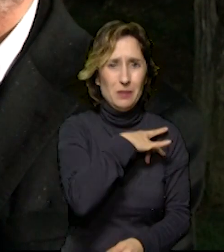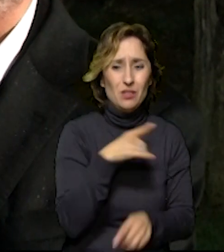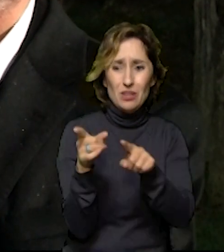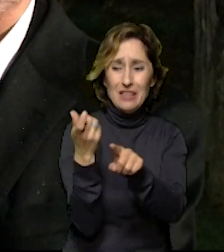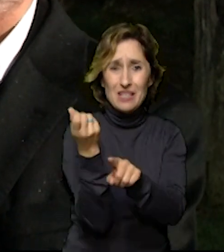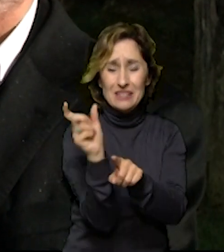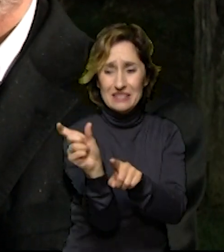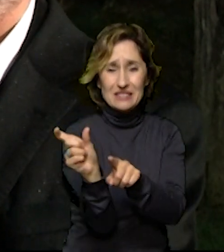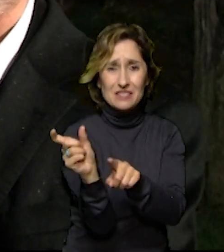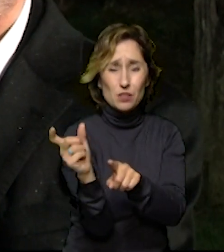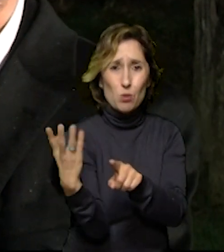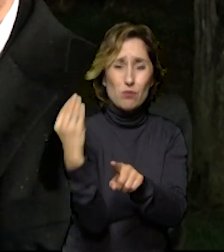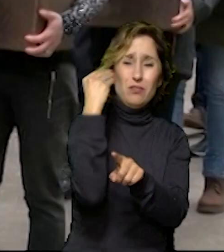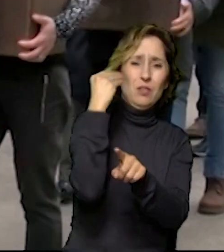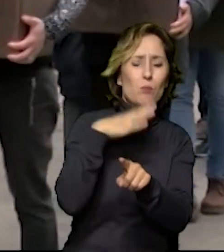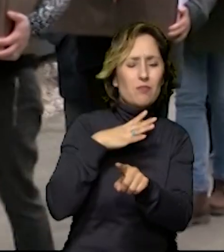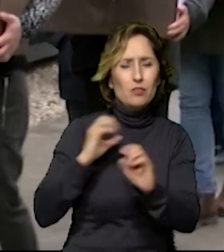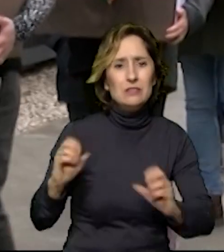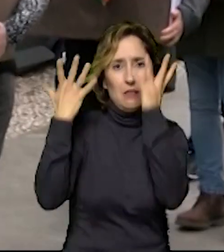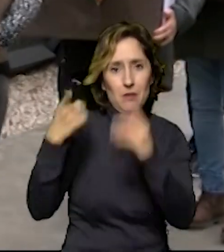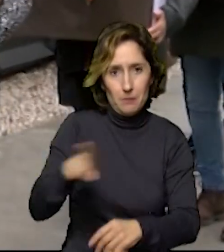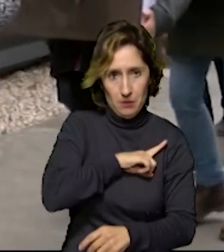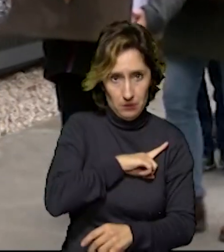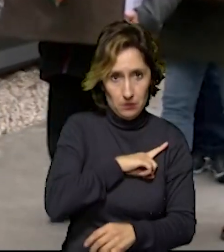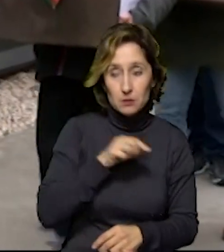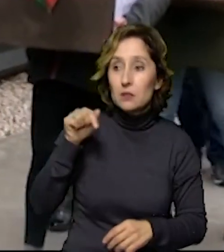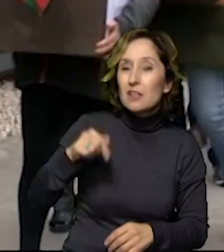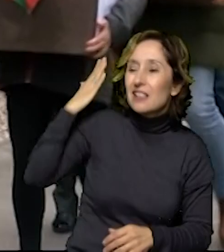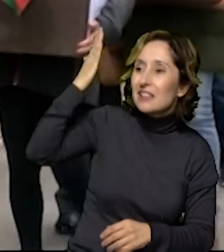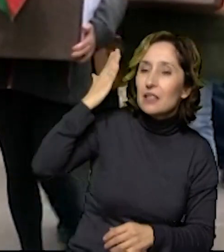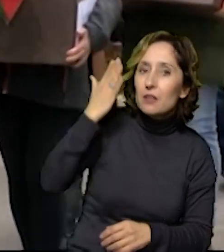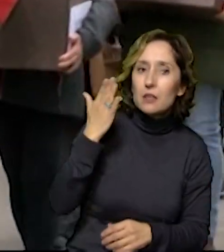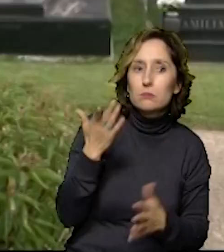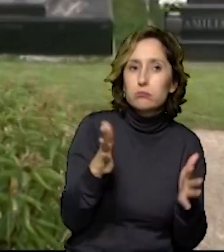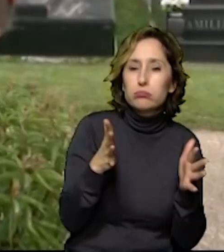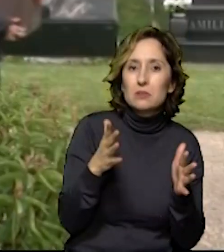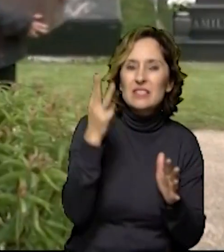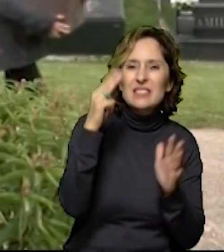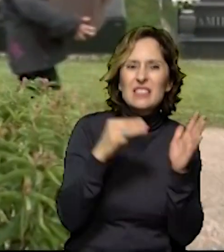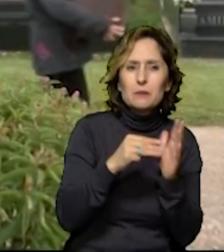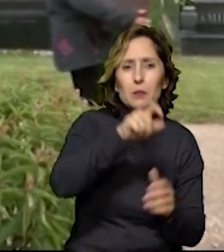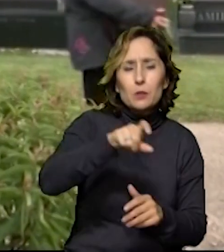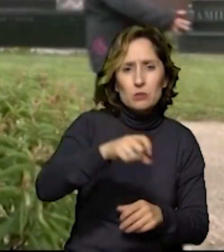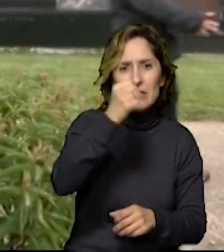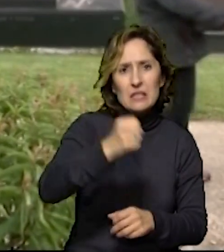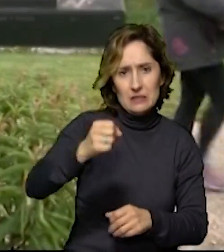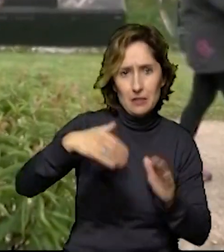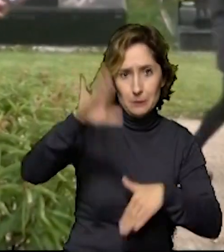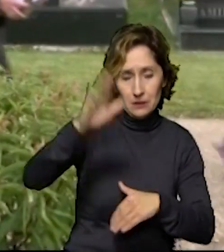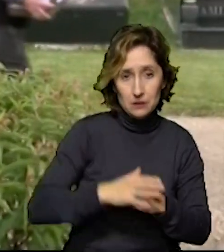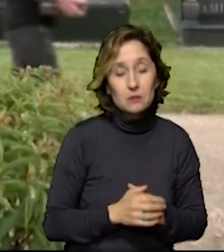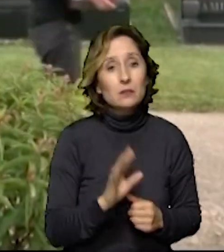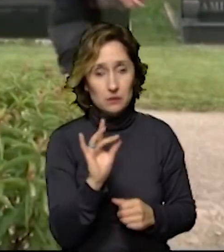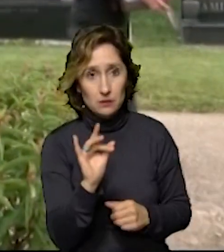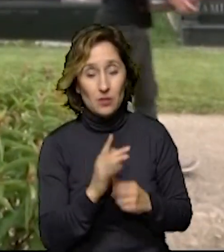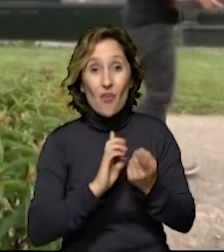grita sacarme de aquí. Y en Navarra, porque el dato también, estamos hablando de más de 3.000 personas asesinadas. Sí, sí.